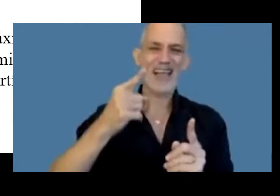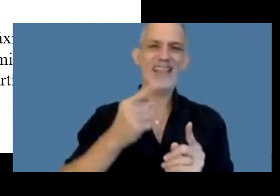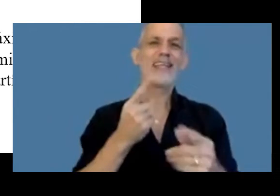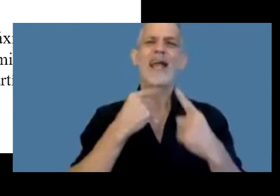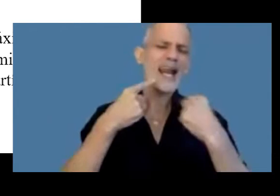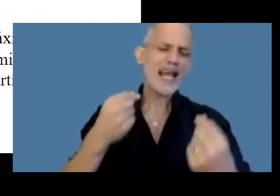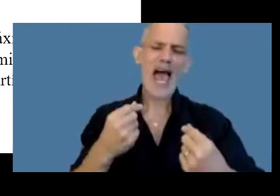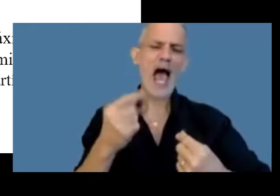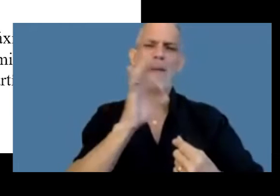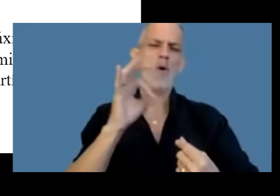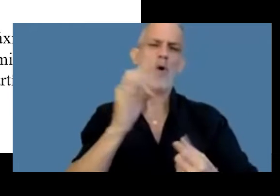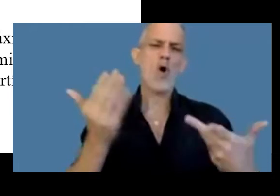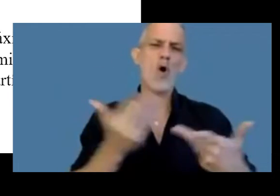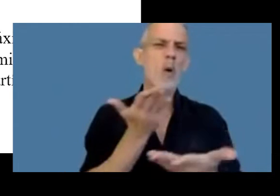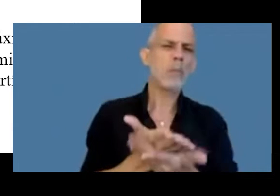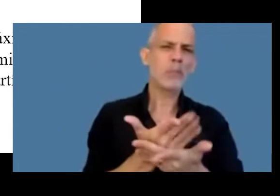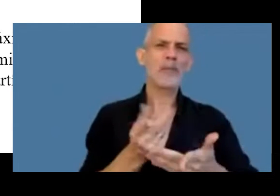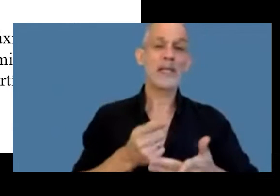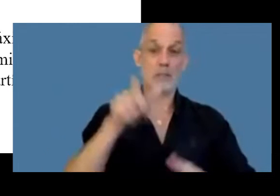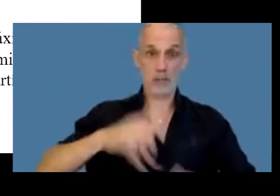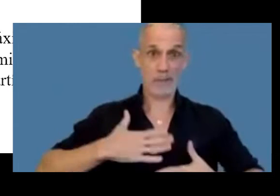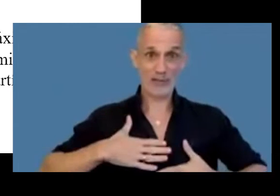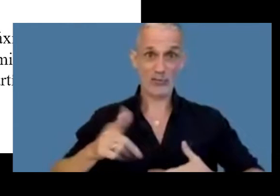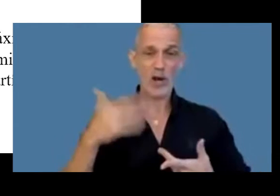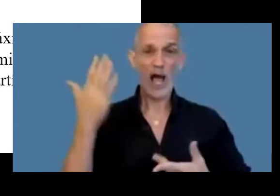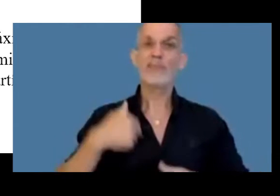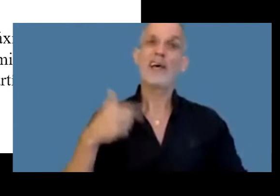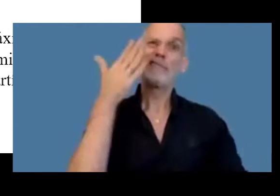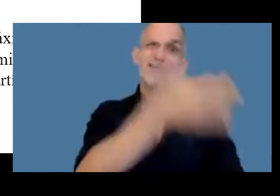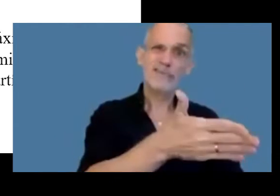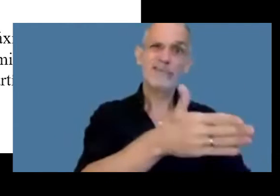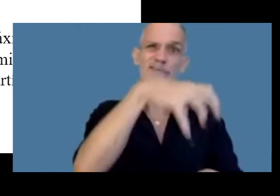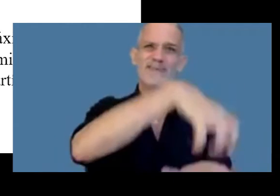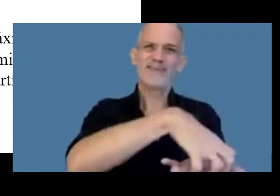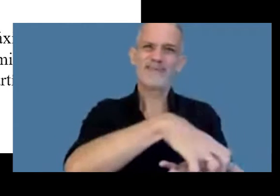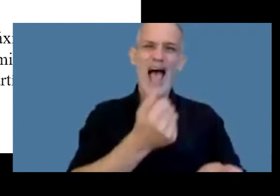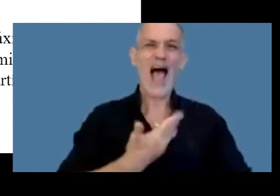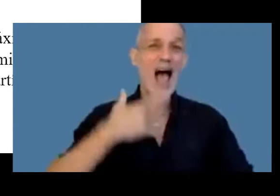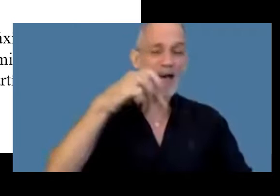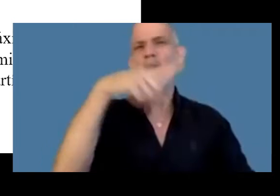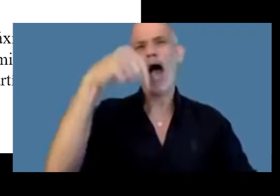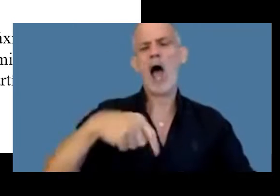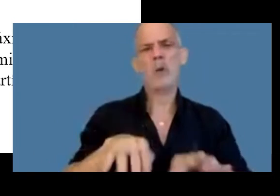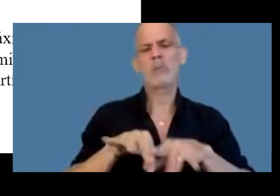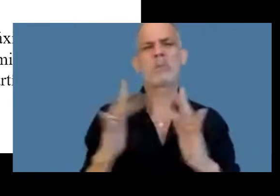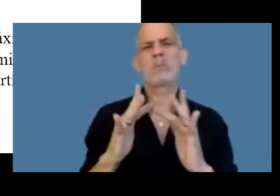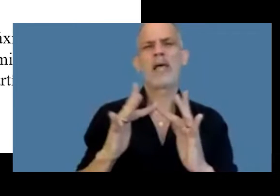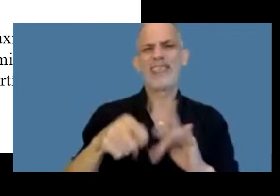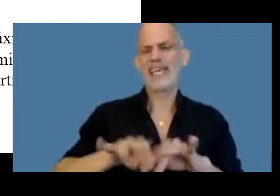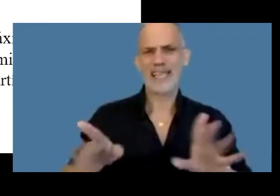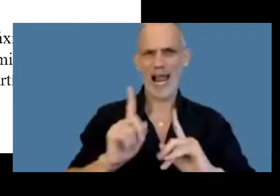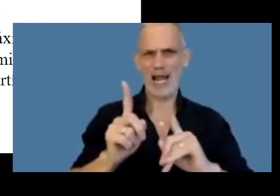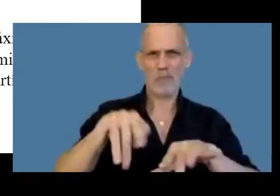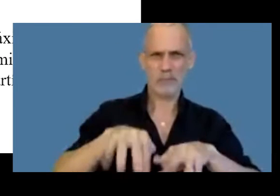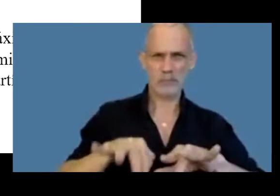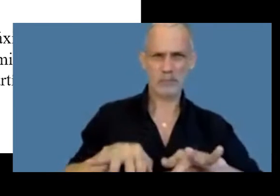o requerimiento del contribuyente que hacía personalmente en la dependencia, hoy lo hace digitalmente.